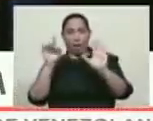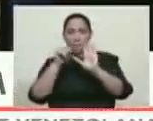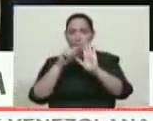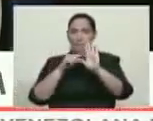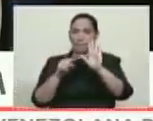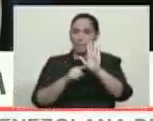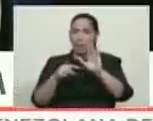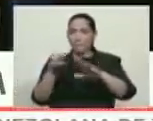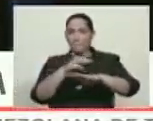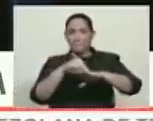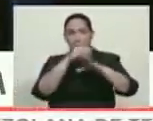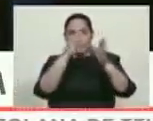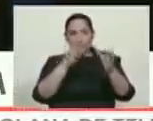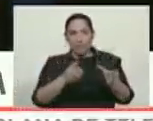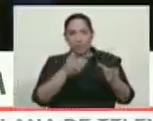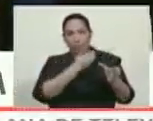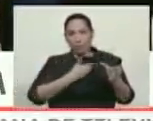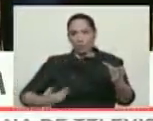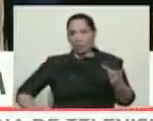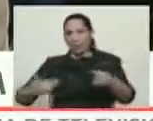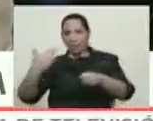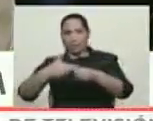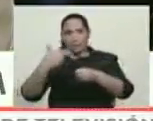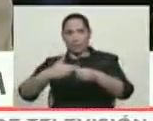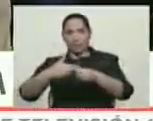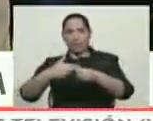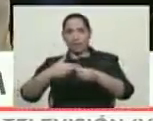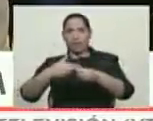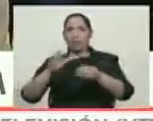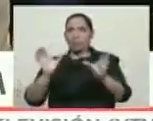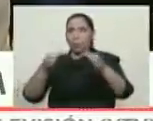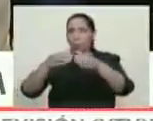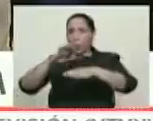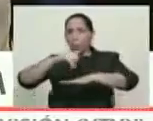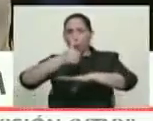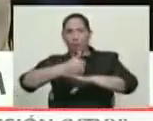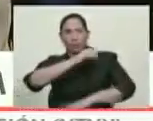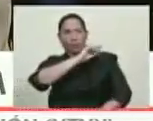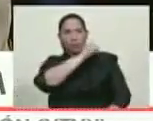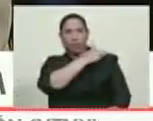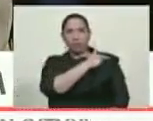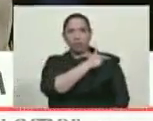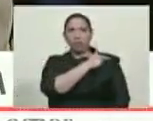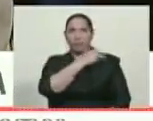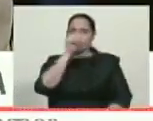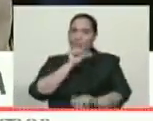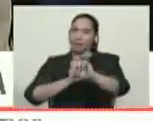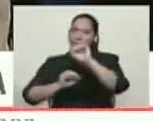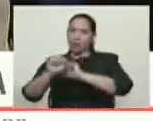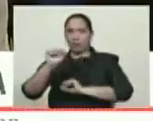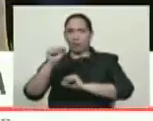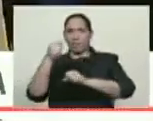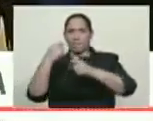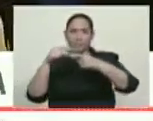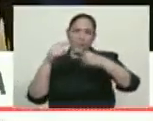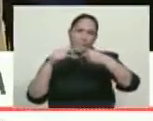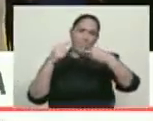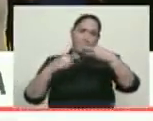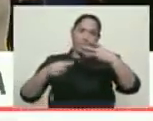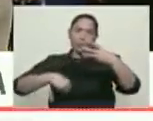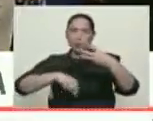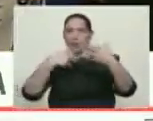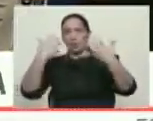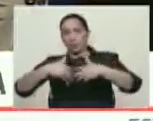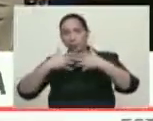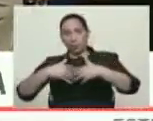ministro Quevedo y presidente de PDVSA, a su junta directiva, de defender los activos de nuestra industria donde